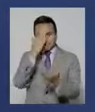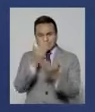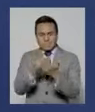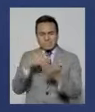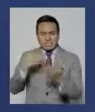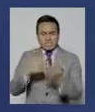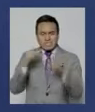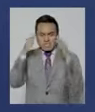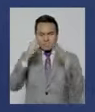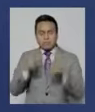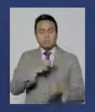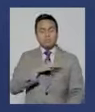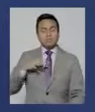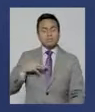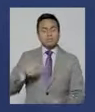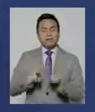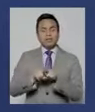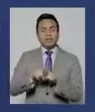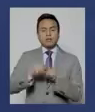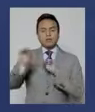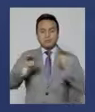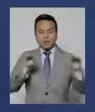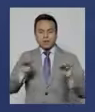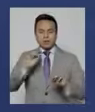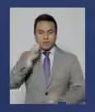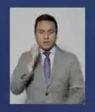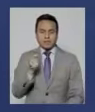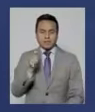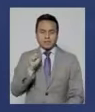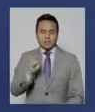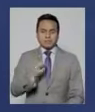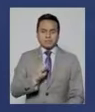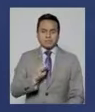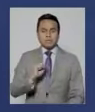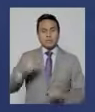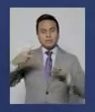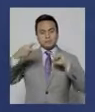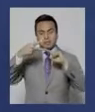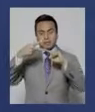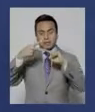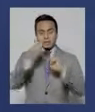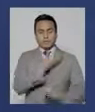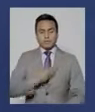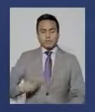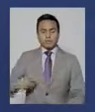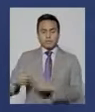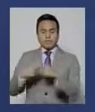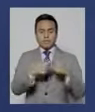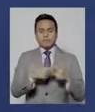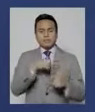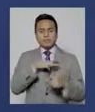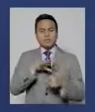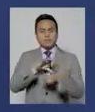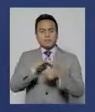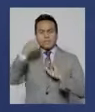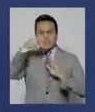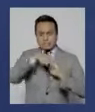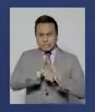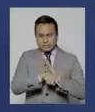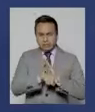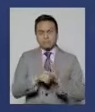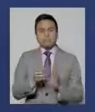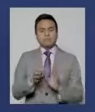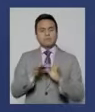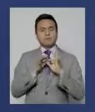Y la intención del ministro al convocarnos es esa. En segundo lugar, como presidente de la Sociedad Chilena de Medicina Intensiva,